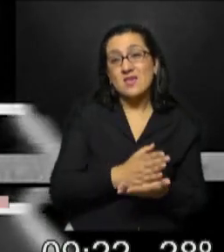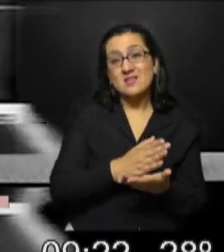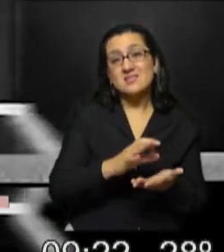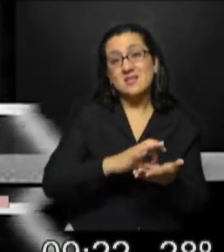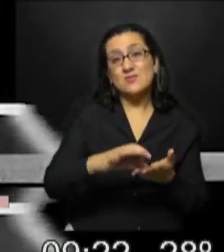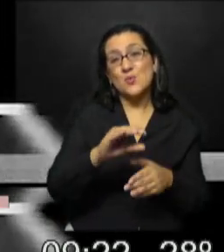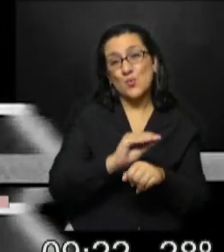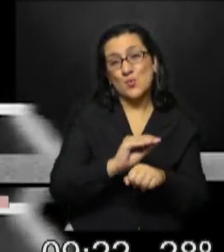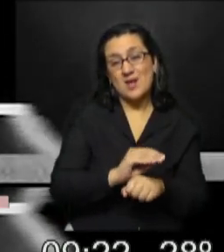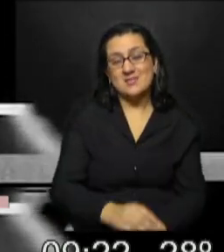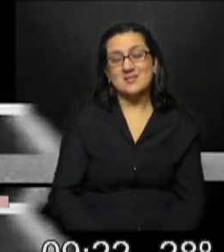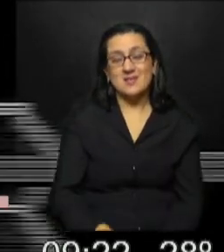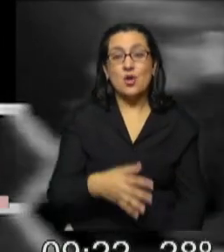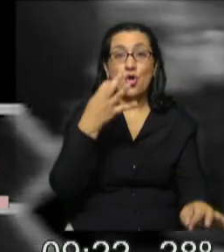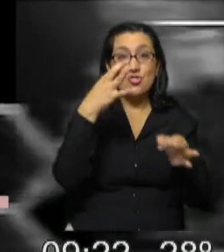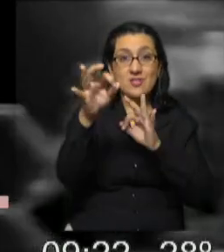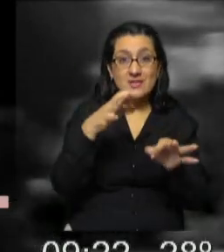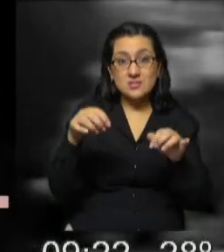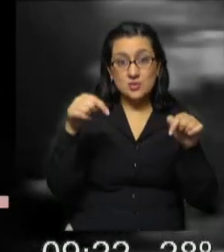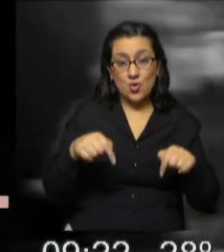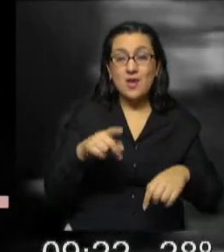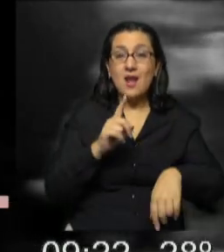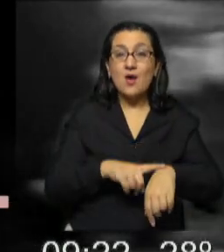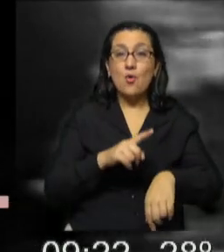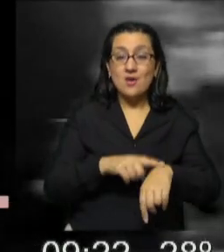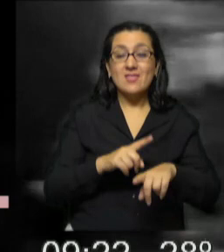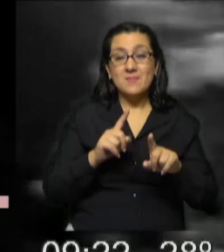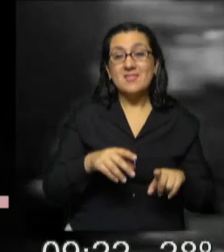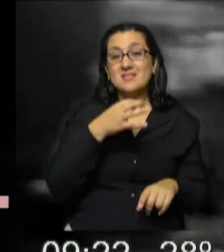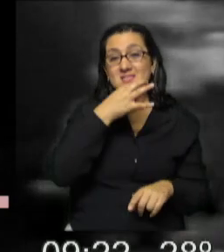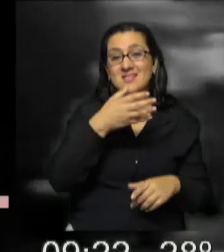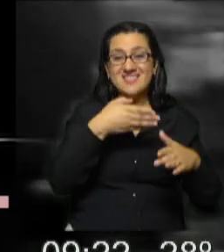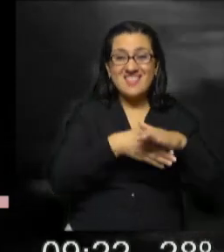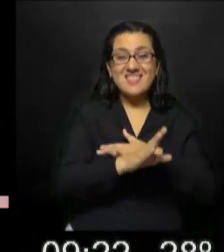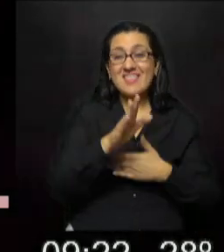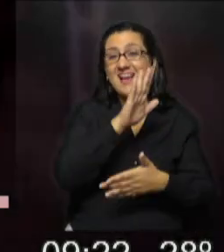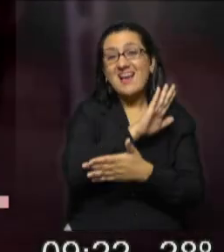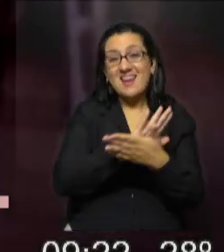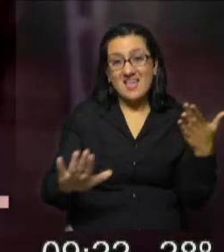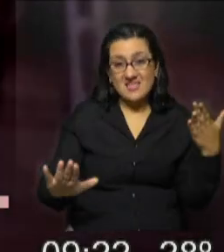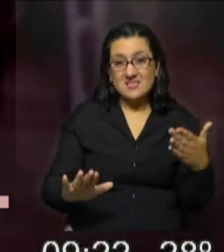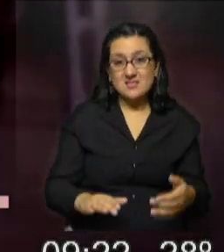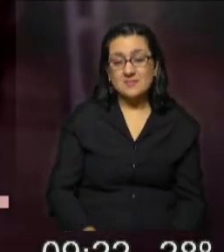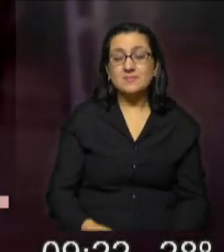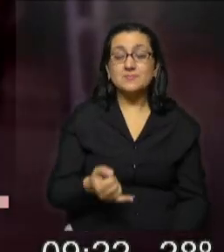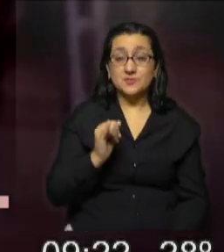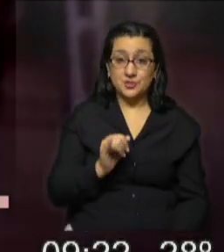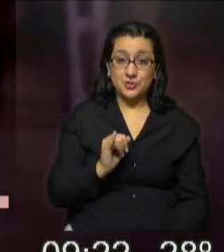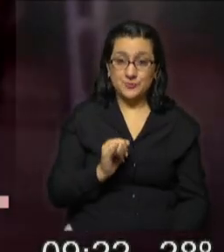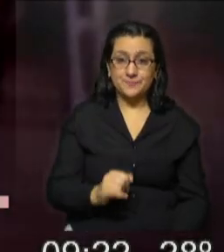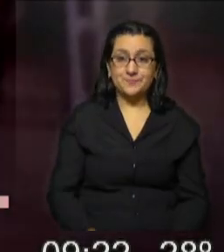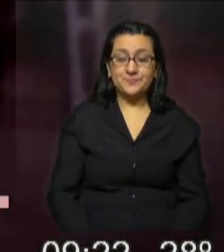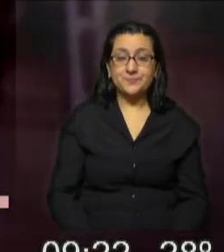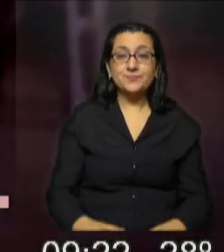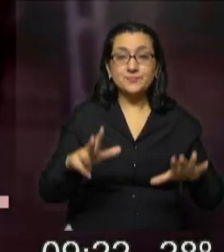decimos. Bien. Los detalles de hoy, hora, también recalcar que es entrada libre y gratuita, ¿no? Sí, a